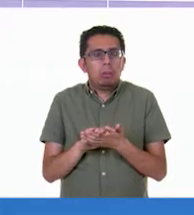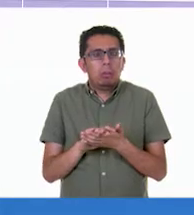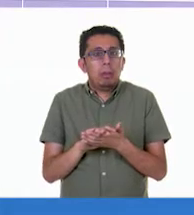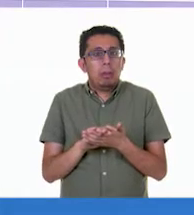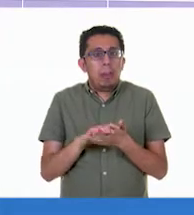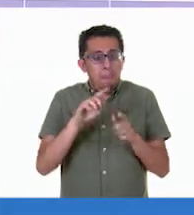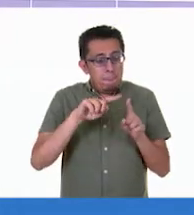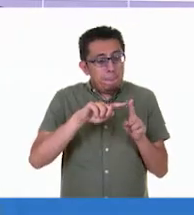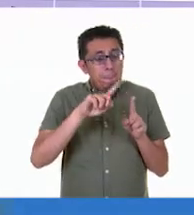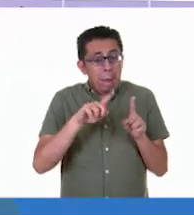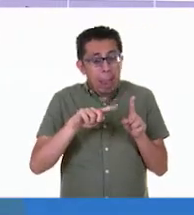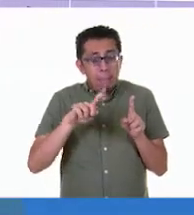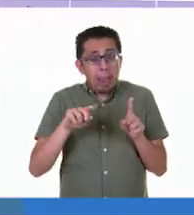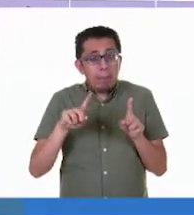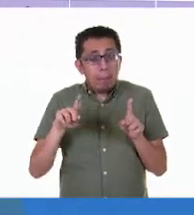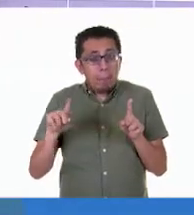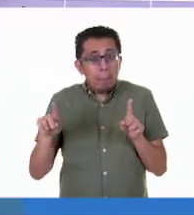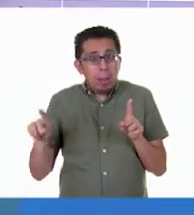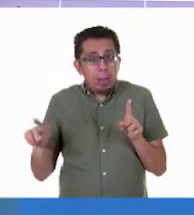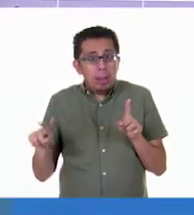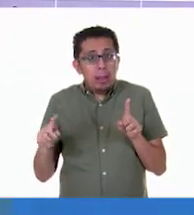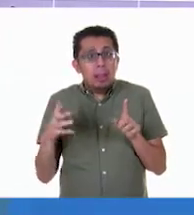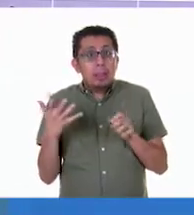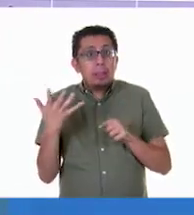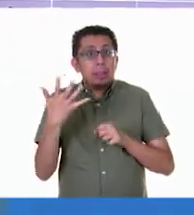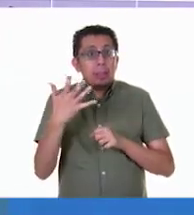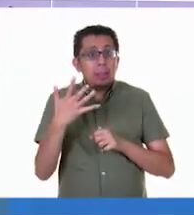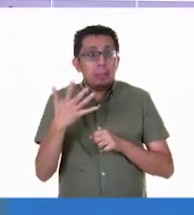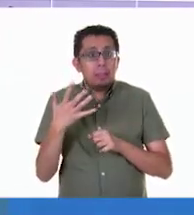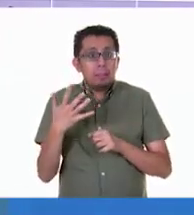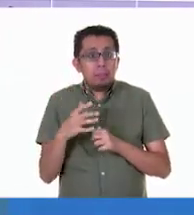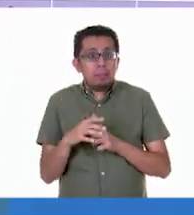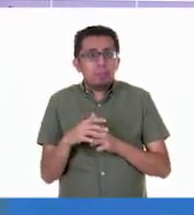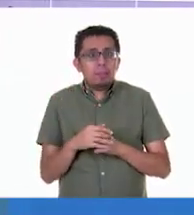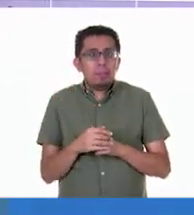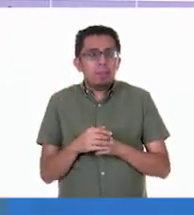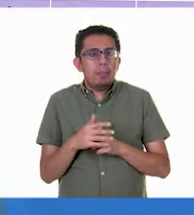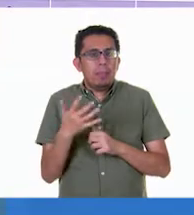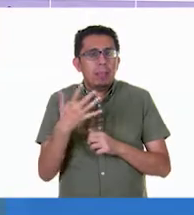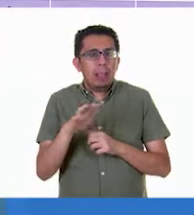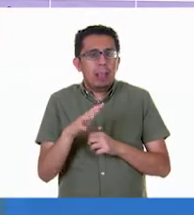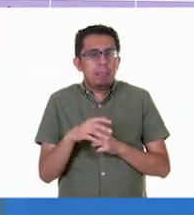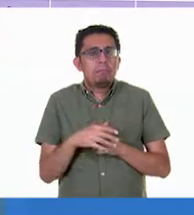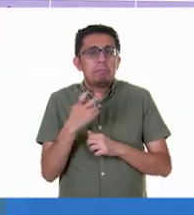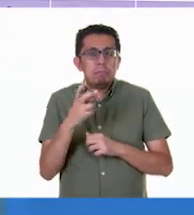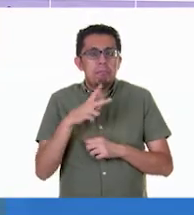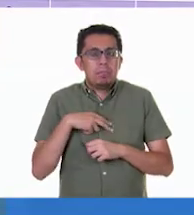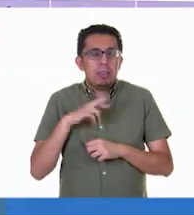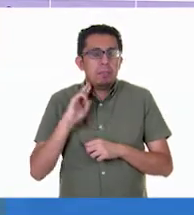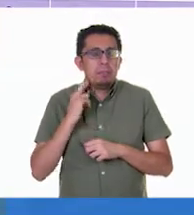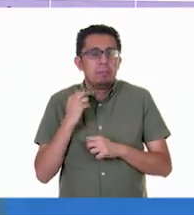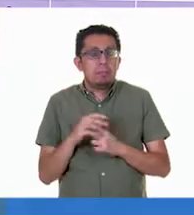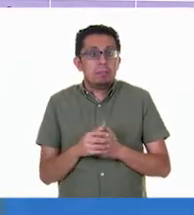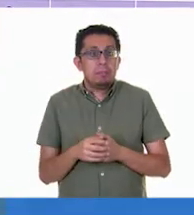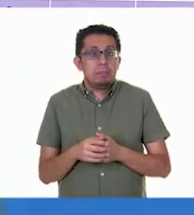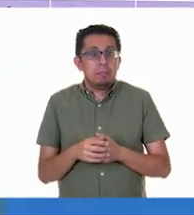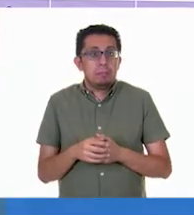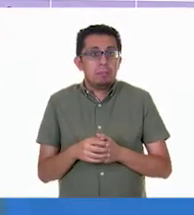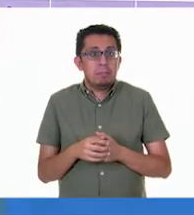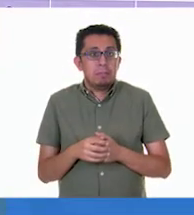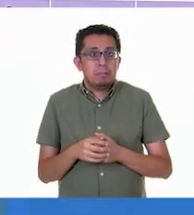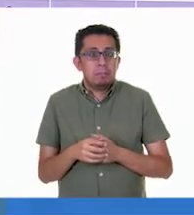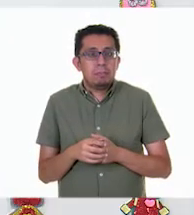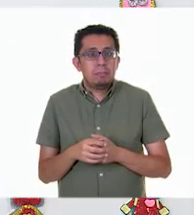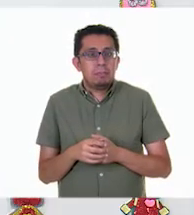10 unidades. Okay. ¡Venga, ese es mi robot! Bueno, voy a seguir. Caminó